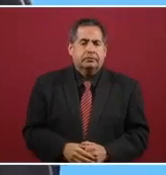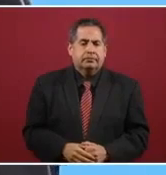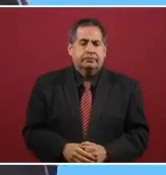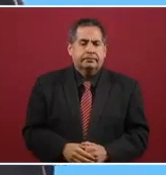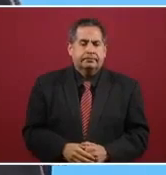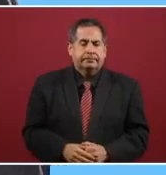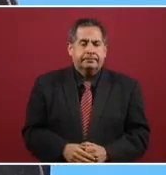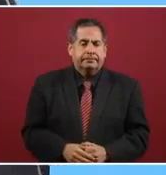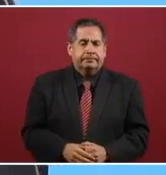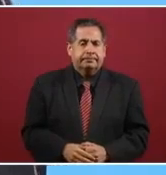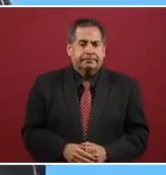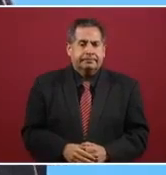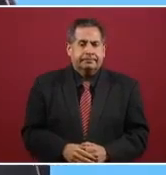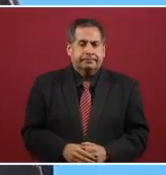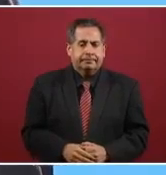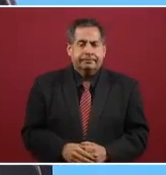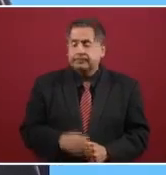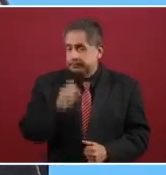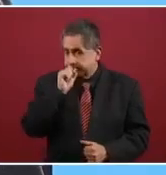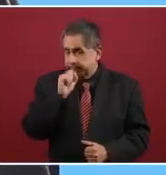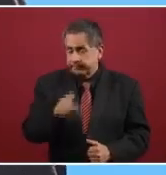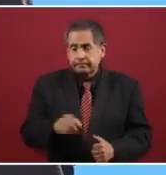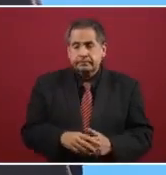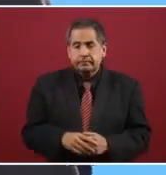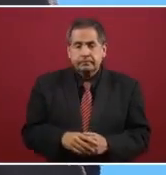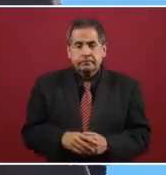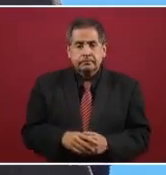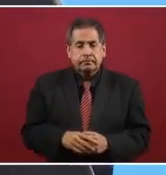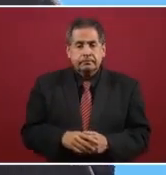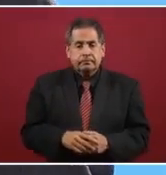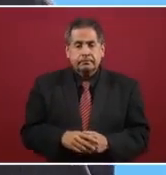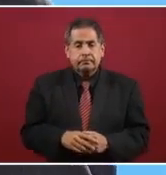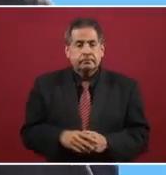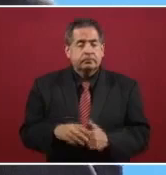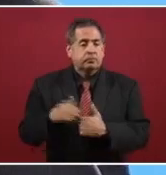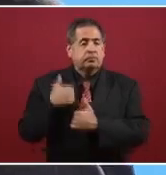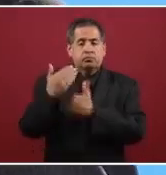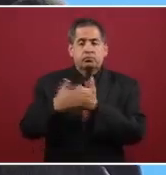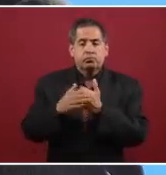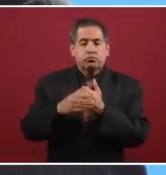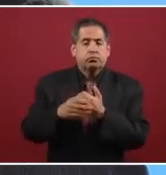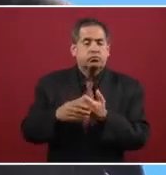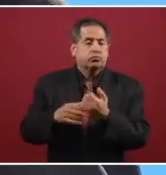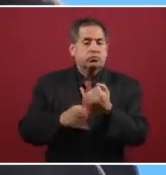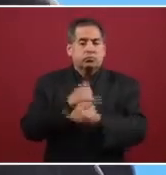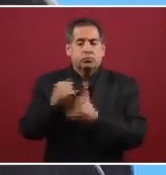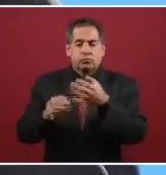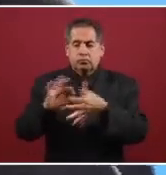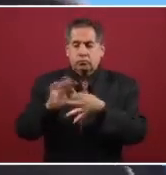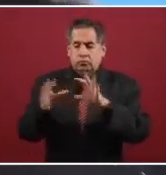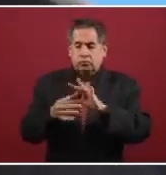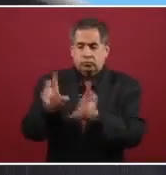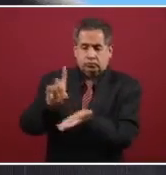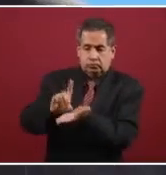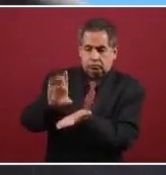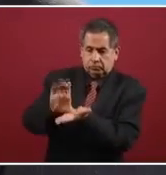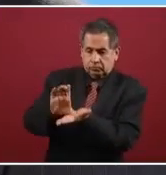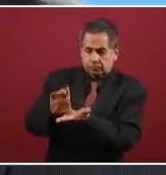Y viene la participación de paralímpicos y va a ser lo mismo